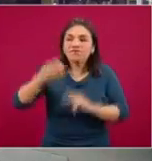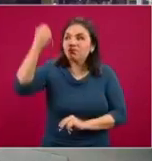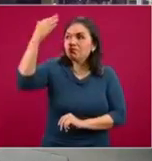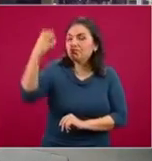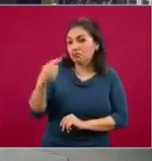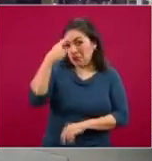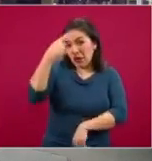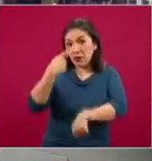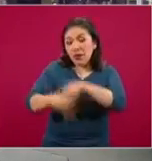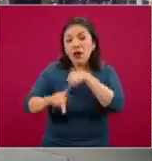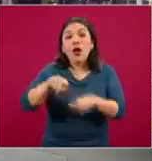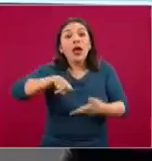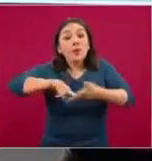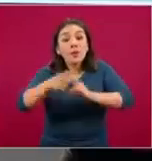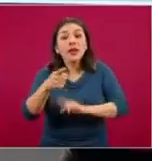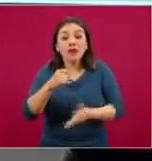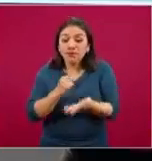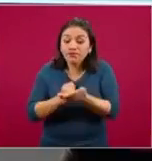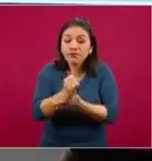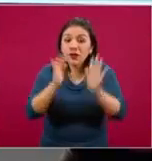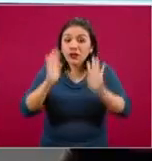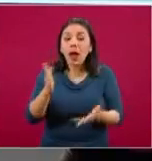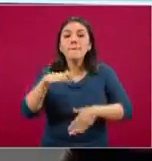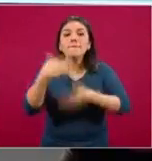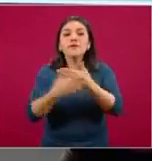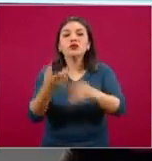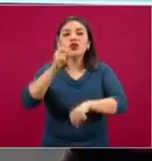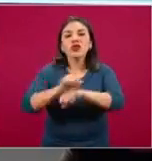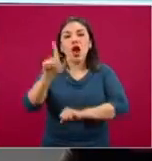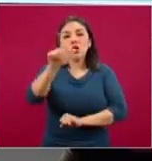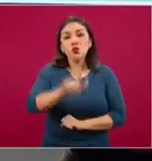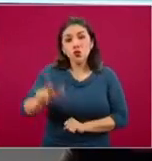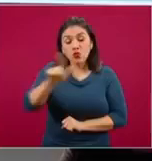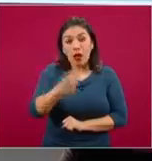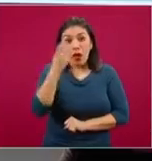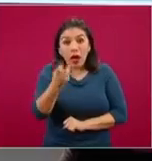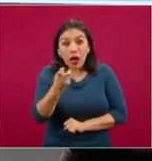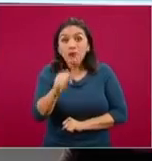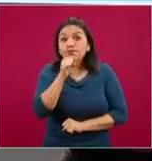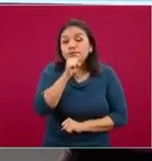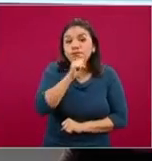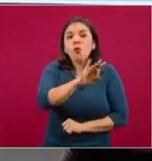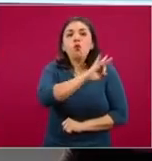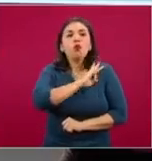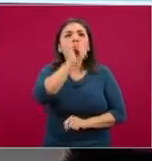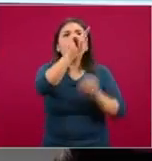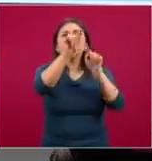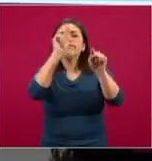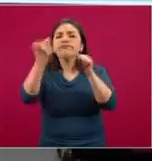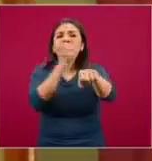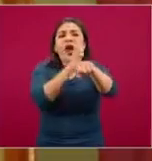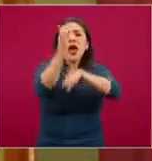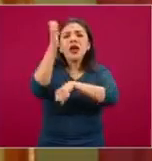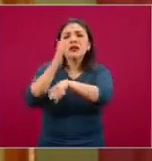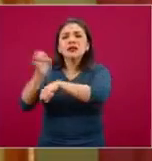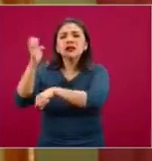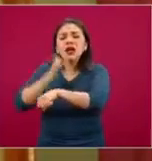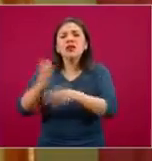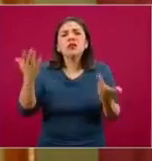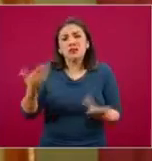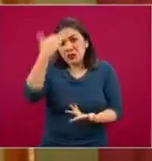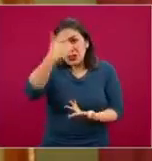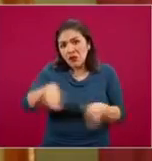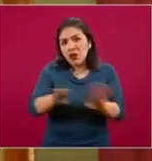de riesgo que entrarán en vigencia el día lunes y que a través de ellas permitirán a las entidades federativas